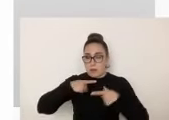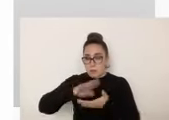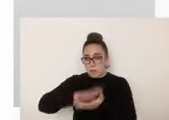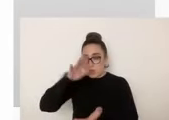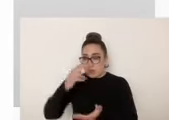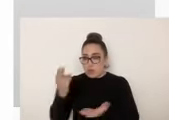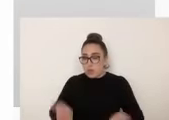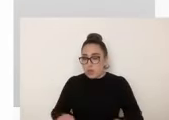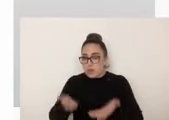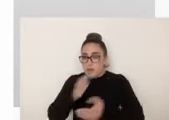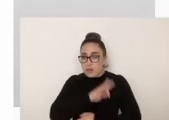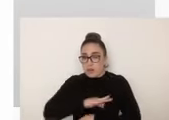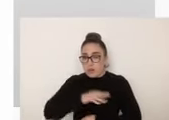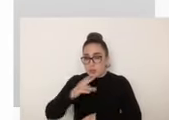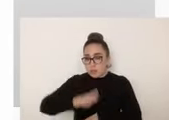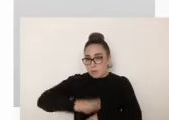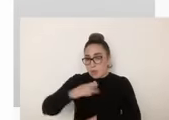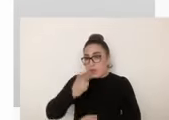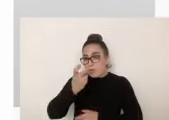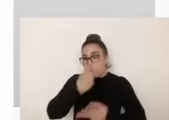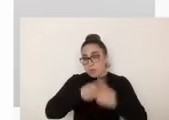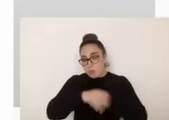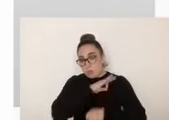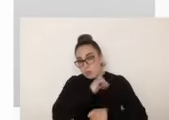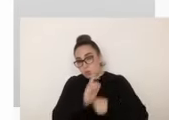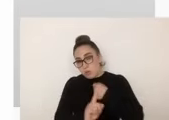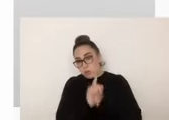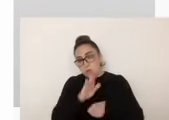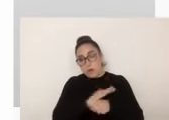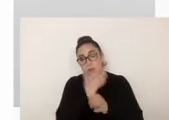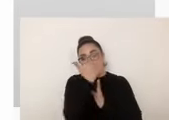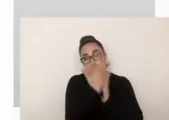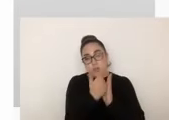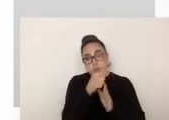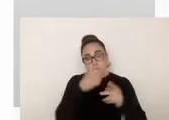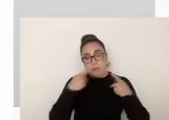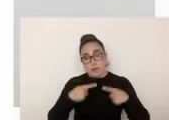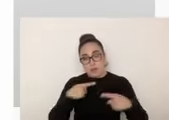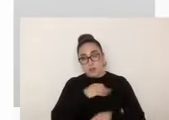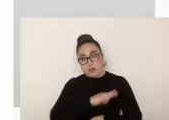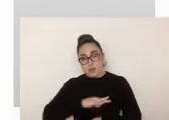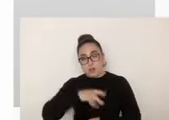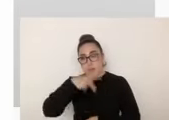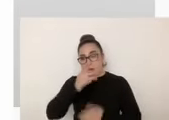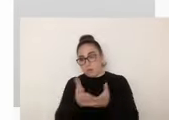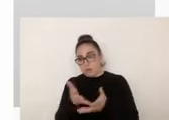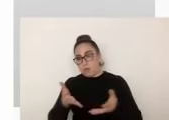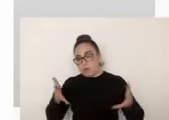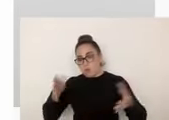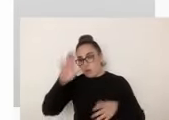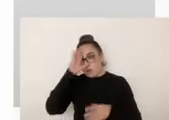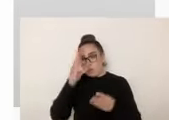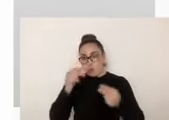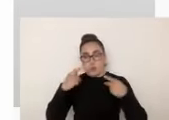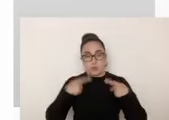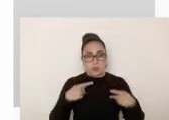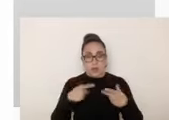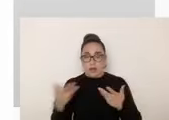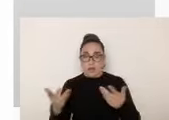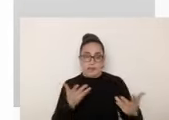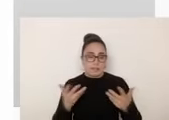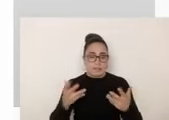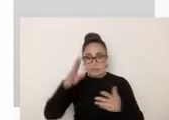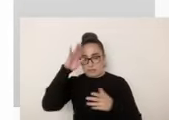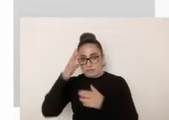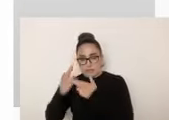genera problemas porque a veces consigues menos felicidad, pero para mayor número. Por lo tanto, tienes dos maximandos que no puedes, en ocasiones